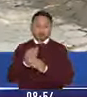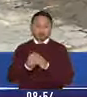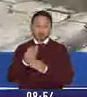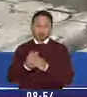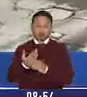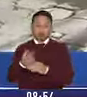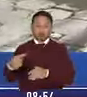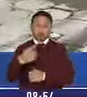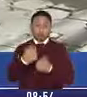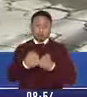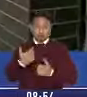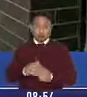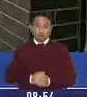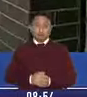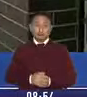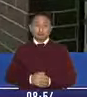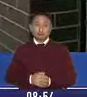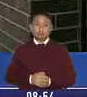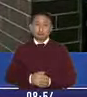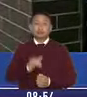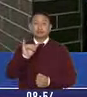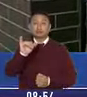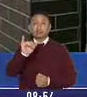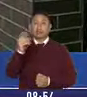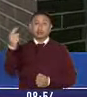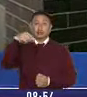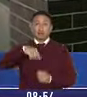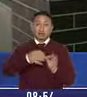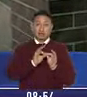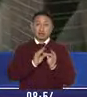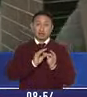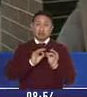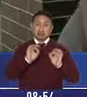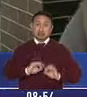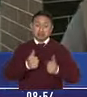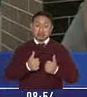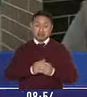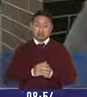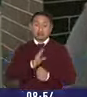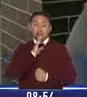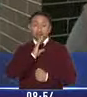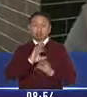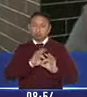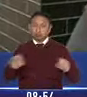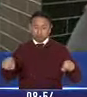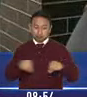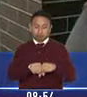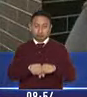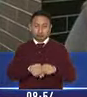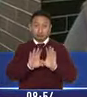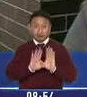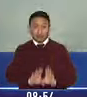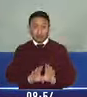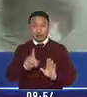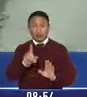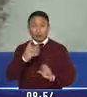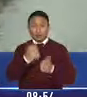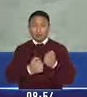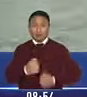semanas causando molestias. En el día sábado ya arreglar el tema de la fuga de agua. Ya no se ve el agua, que eso es algo de la